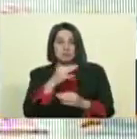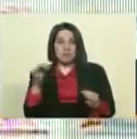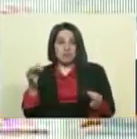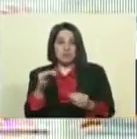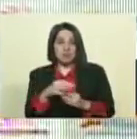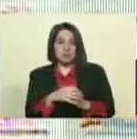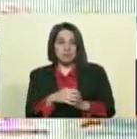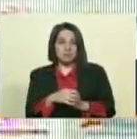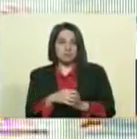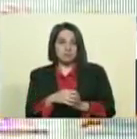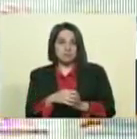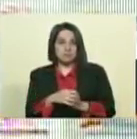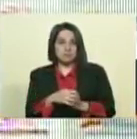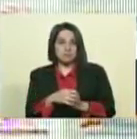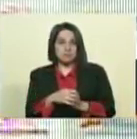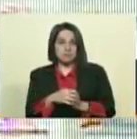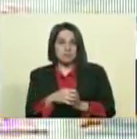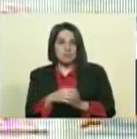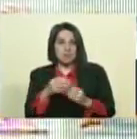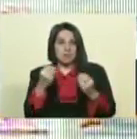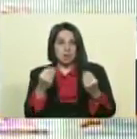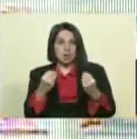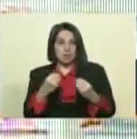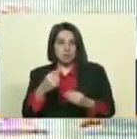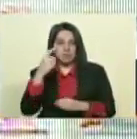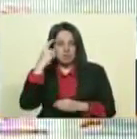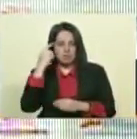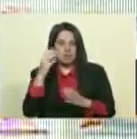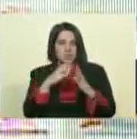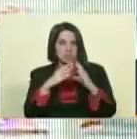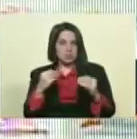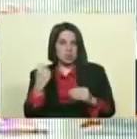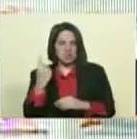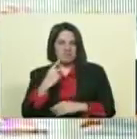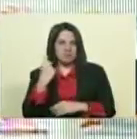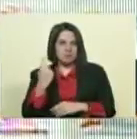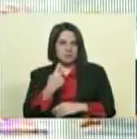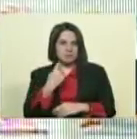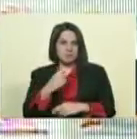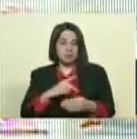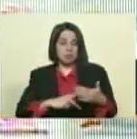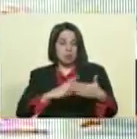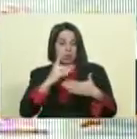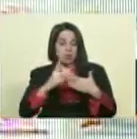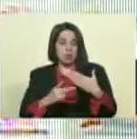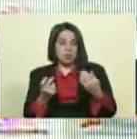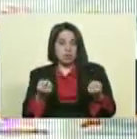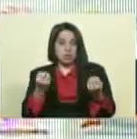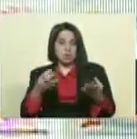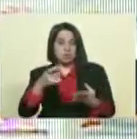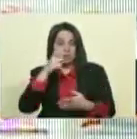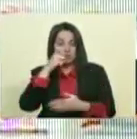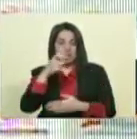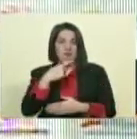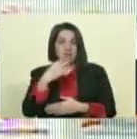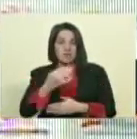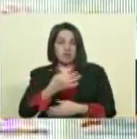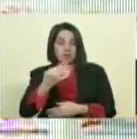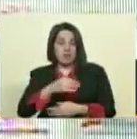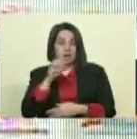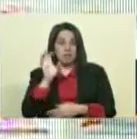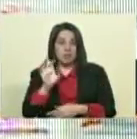la visión integral. Saber que solo nosotros tenemos un proyecto para darle seguridad verdadera a este país. Solo